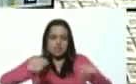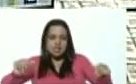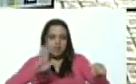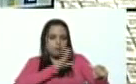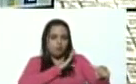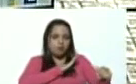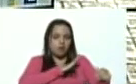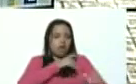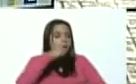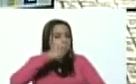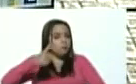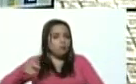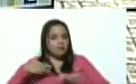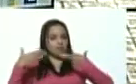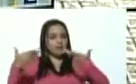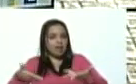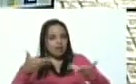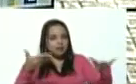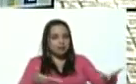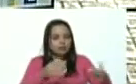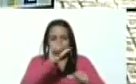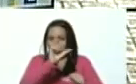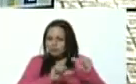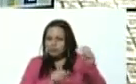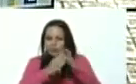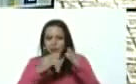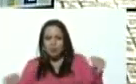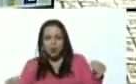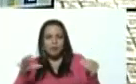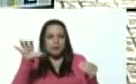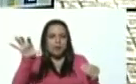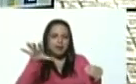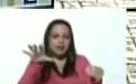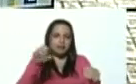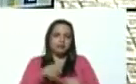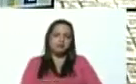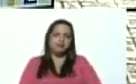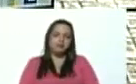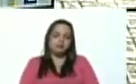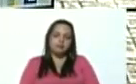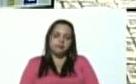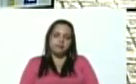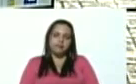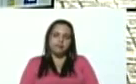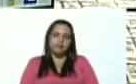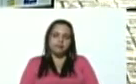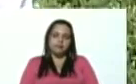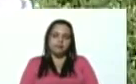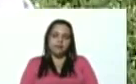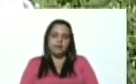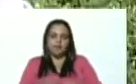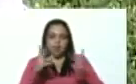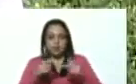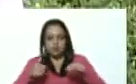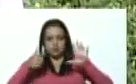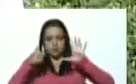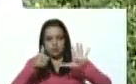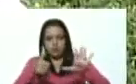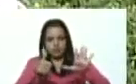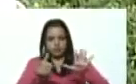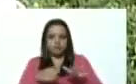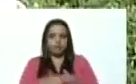a nuestro pueblo, a lo largo y ancho del país. Así correcto. Es. Sí, señor. La número 6, mi comandante en